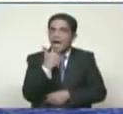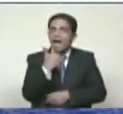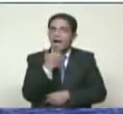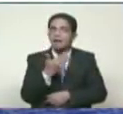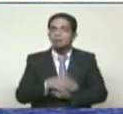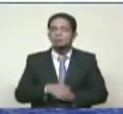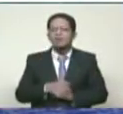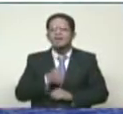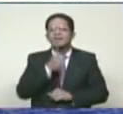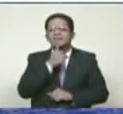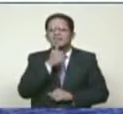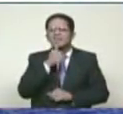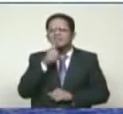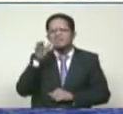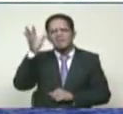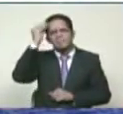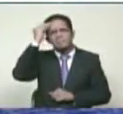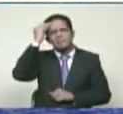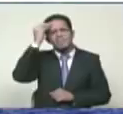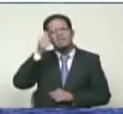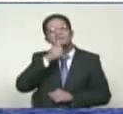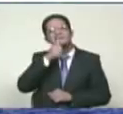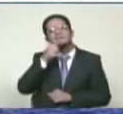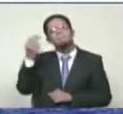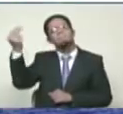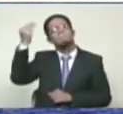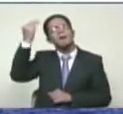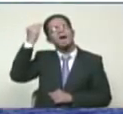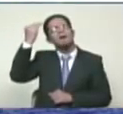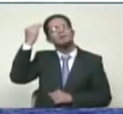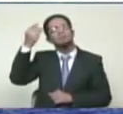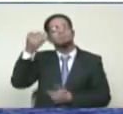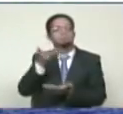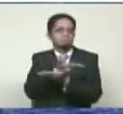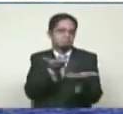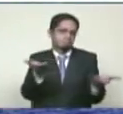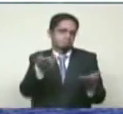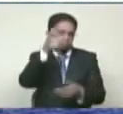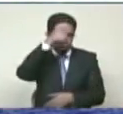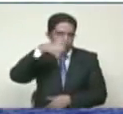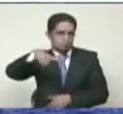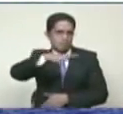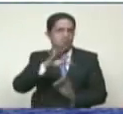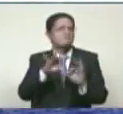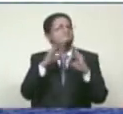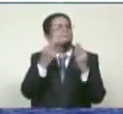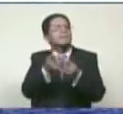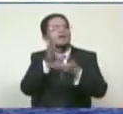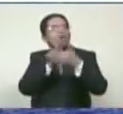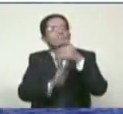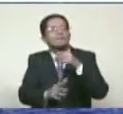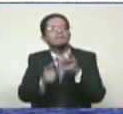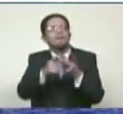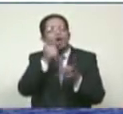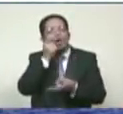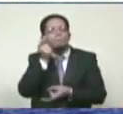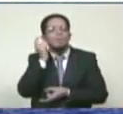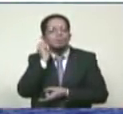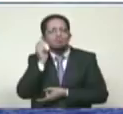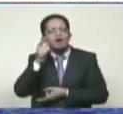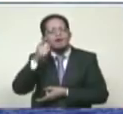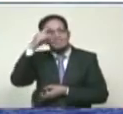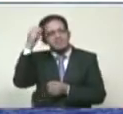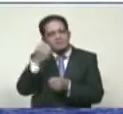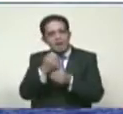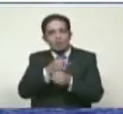quién más aprendo yo. ¿Quién es mi gran maestro? El pueblo de Venezuela, la familia humilde, la mujer humilde, el trabajador.